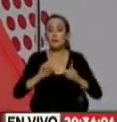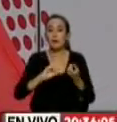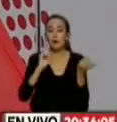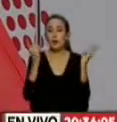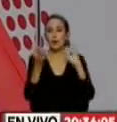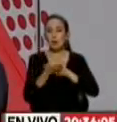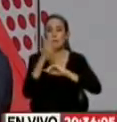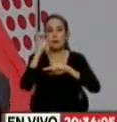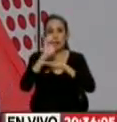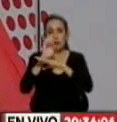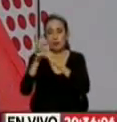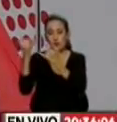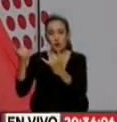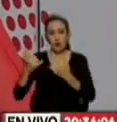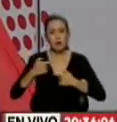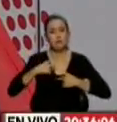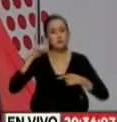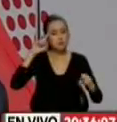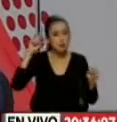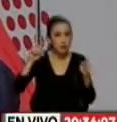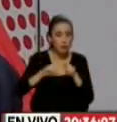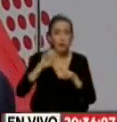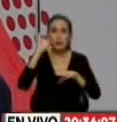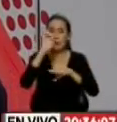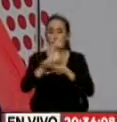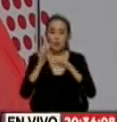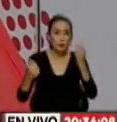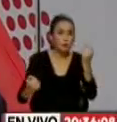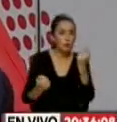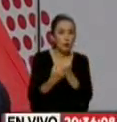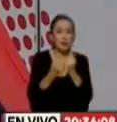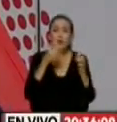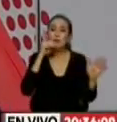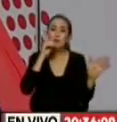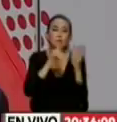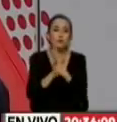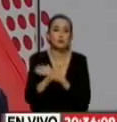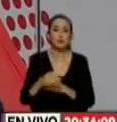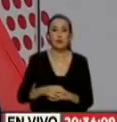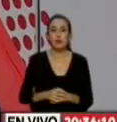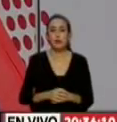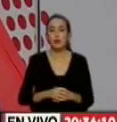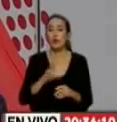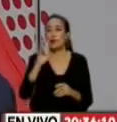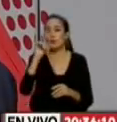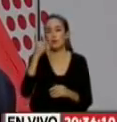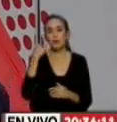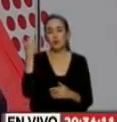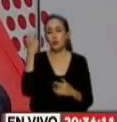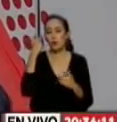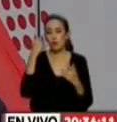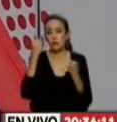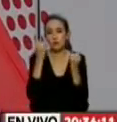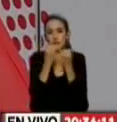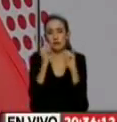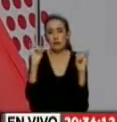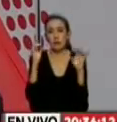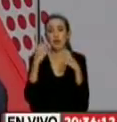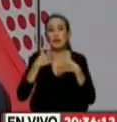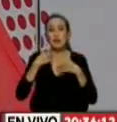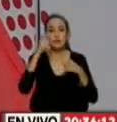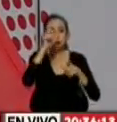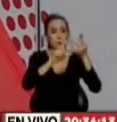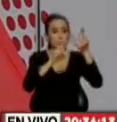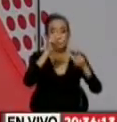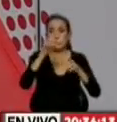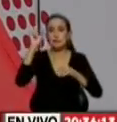lanza en estas conversaciones, que tengamos que denunciar lo que está pasando. No es un Estado de Derecho, las personas necesitan de nuestra ayuda, y